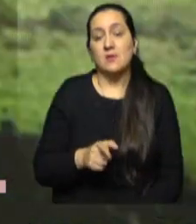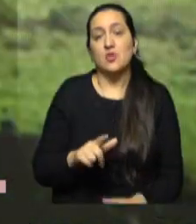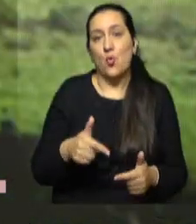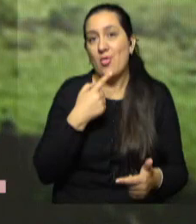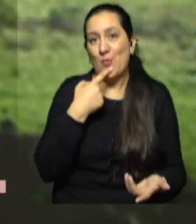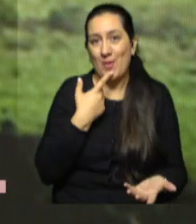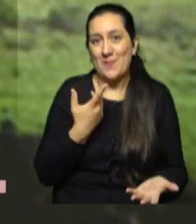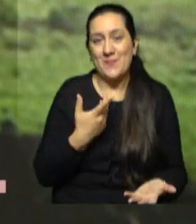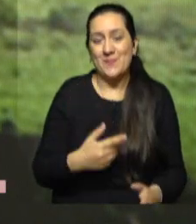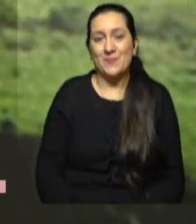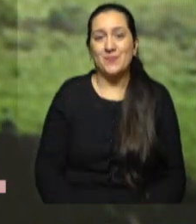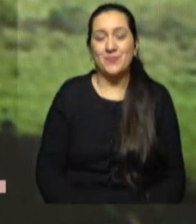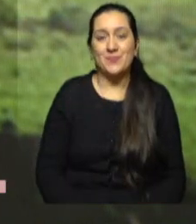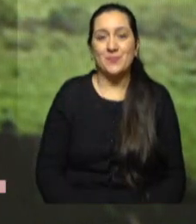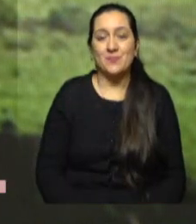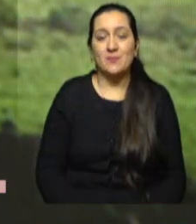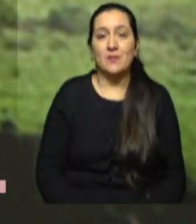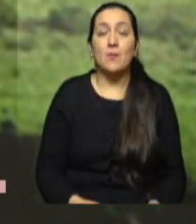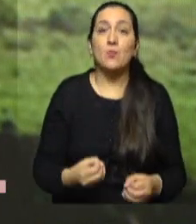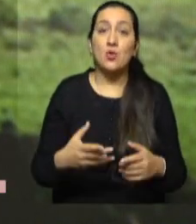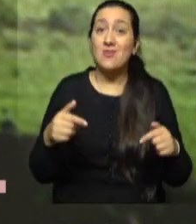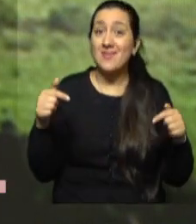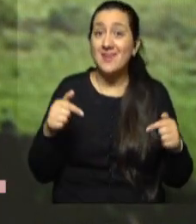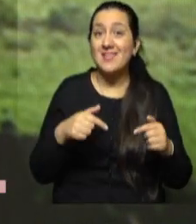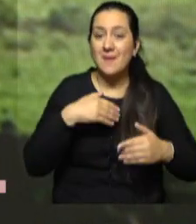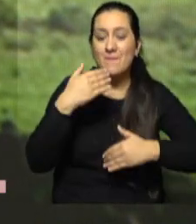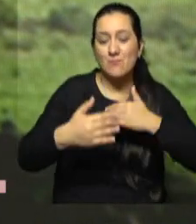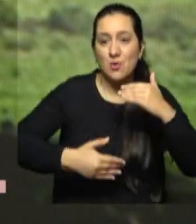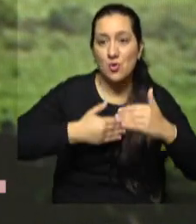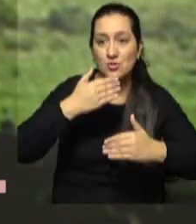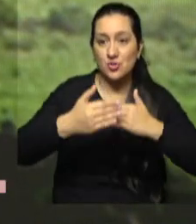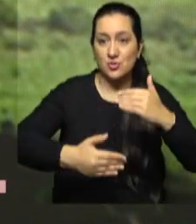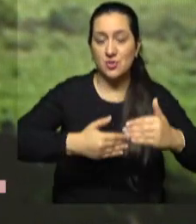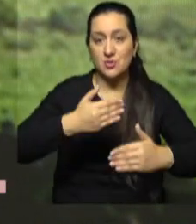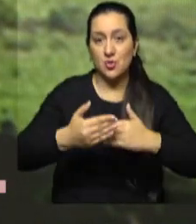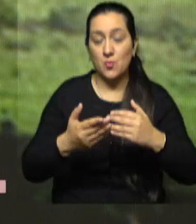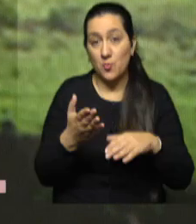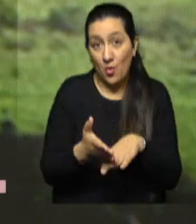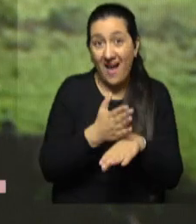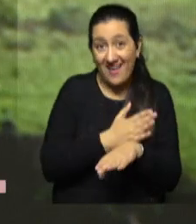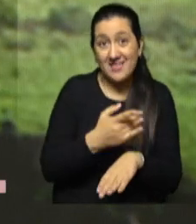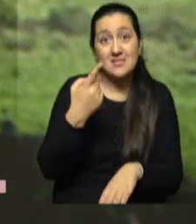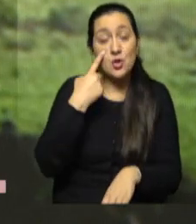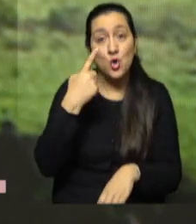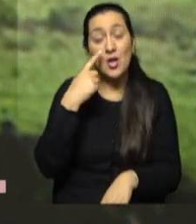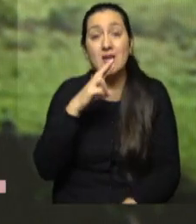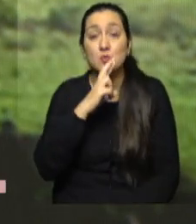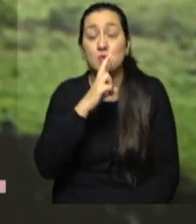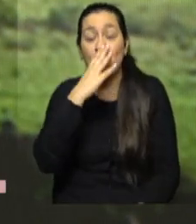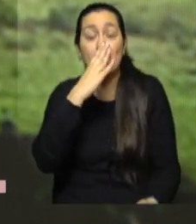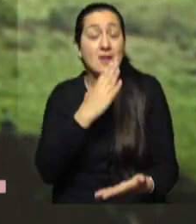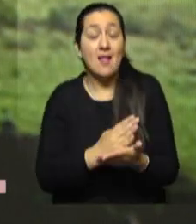claro y Dentro de este digamos proceso en en un poco antes de que se conociera este resultado final